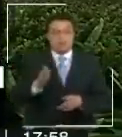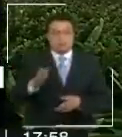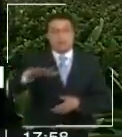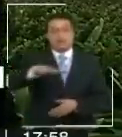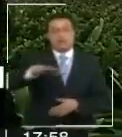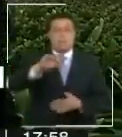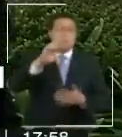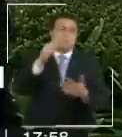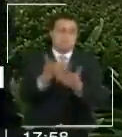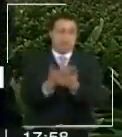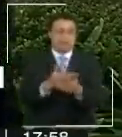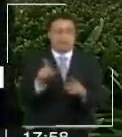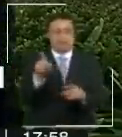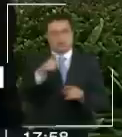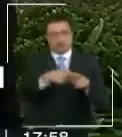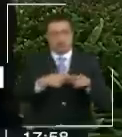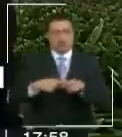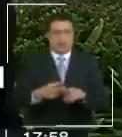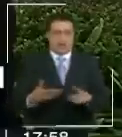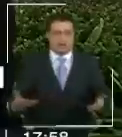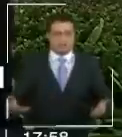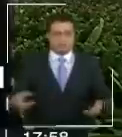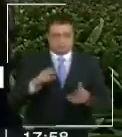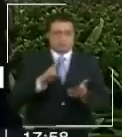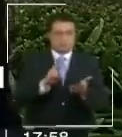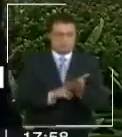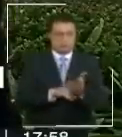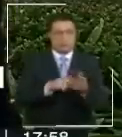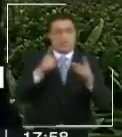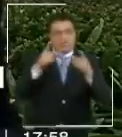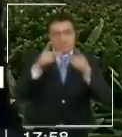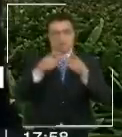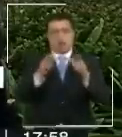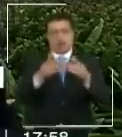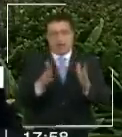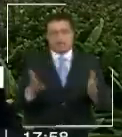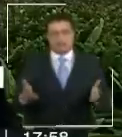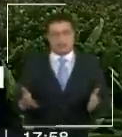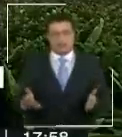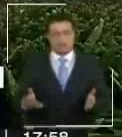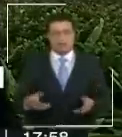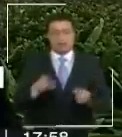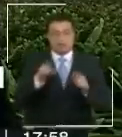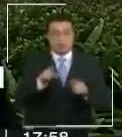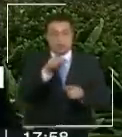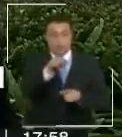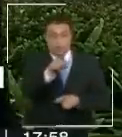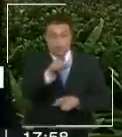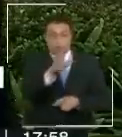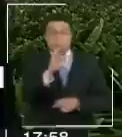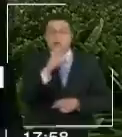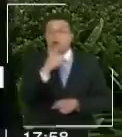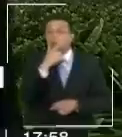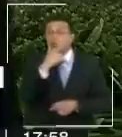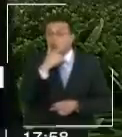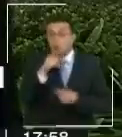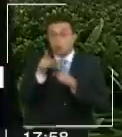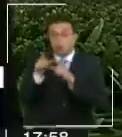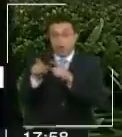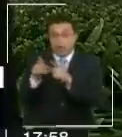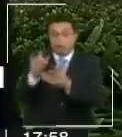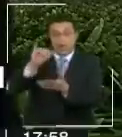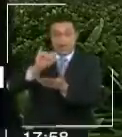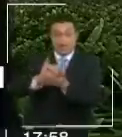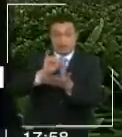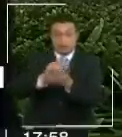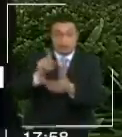paz social y de verdadera democracia. Yo le quiero decir, cuando usted pone en duda la labor de